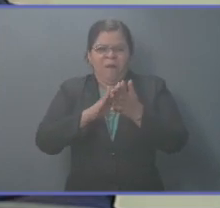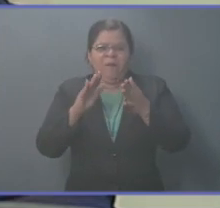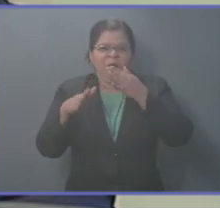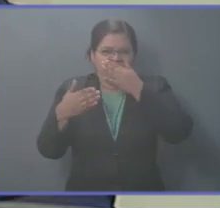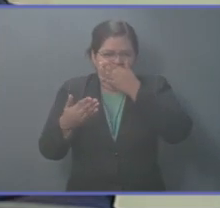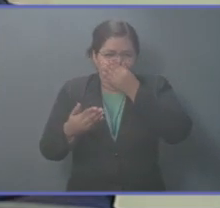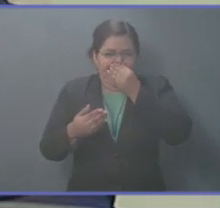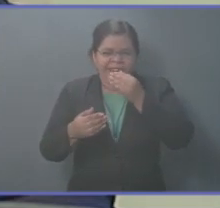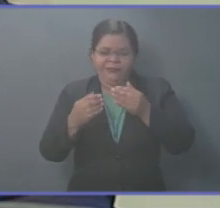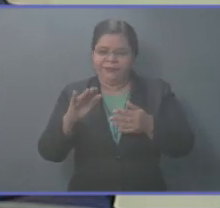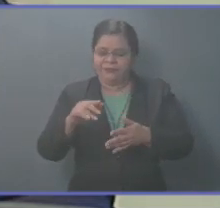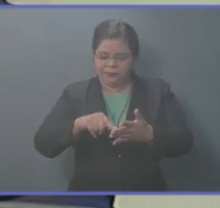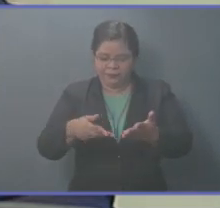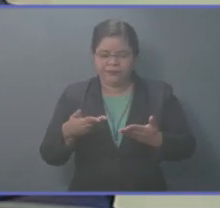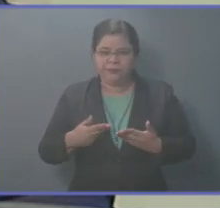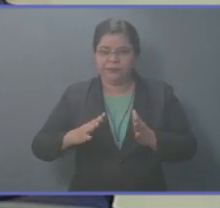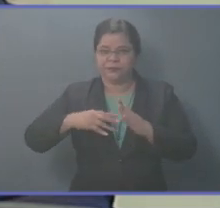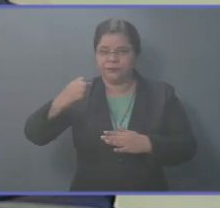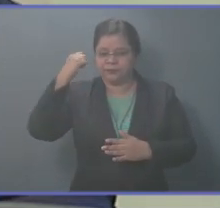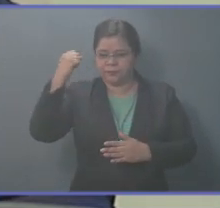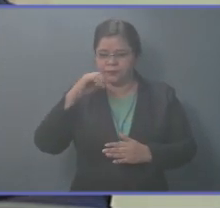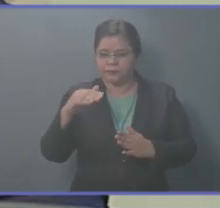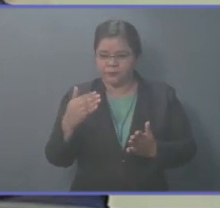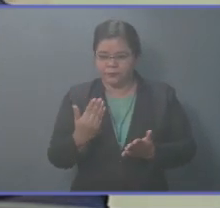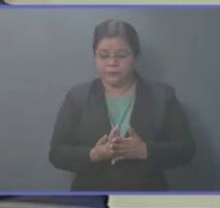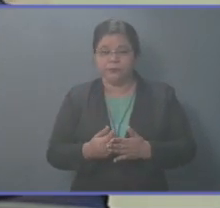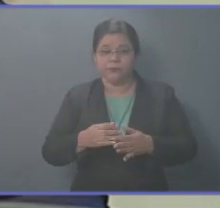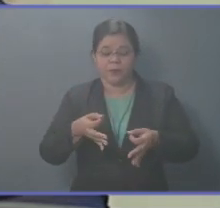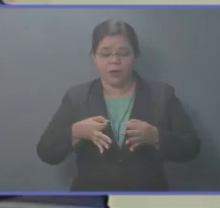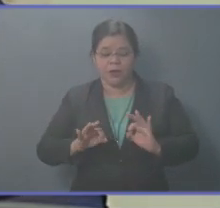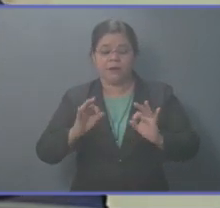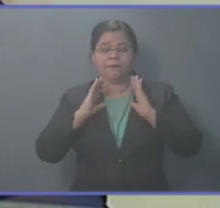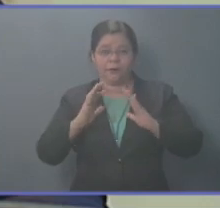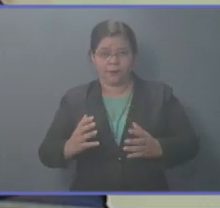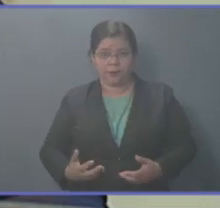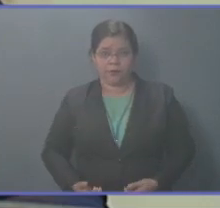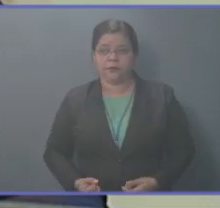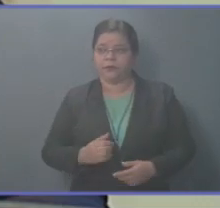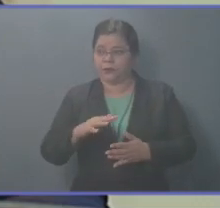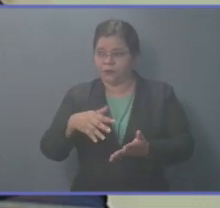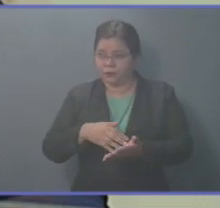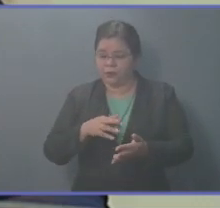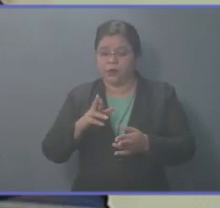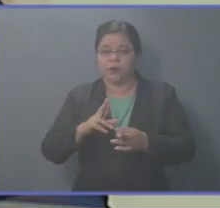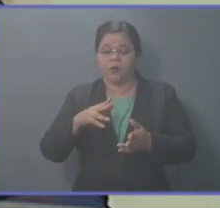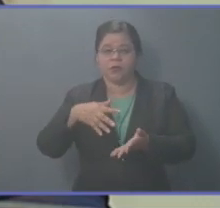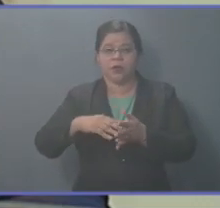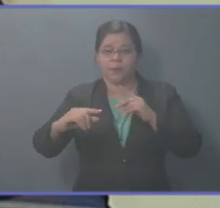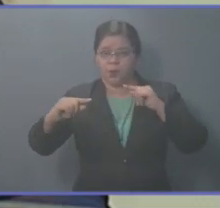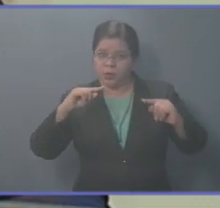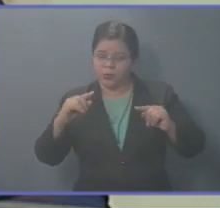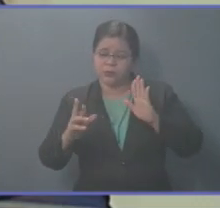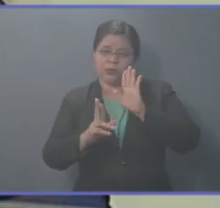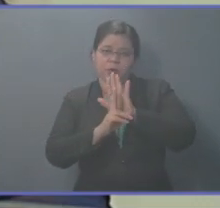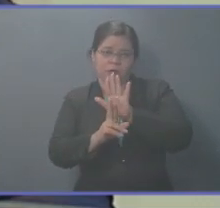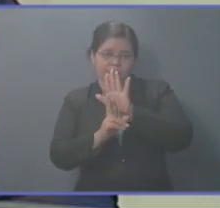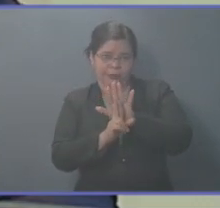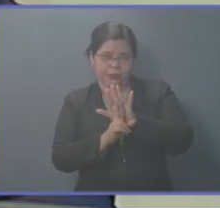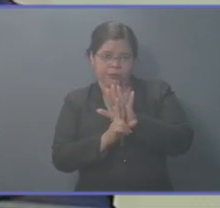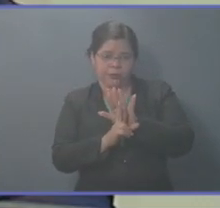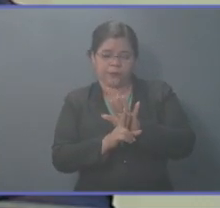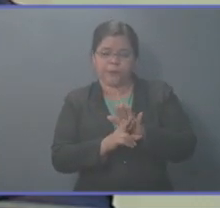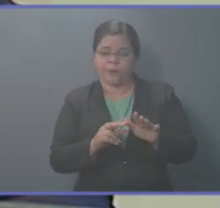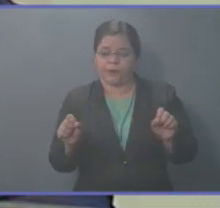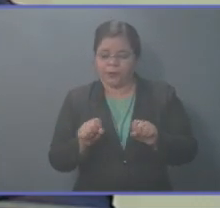goce irrestricto de los derechos fundamentales, la forma de gobierno republicano, democrático y representativo y